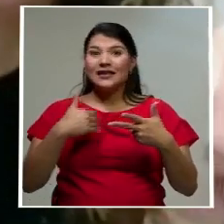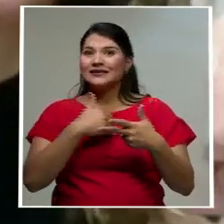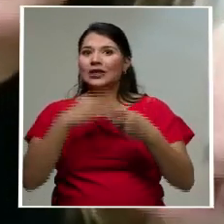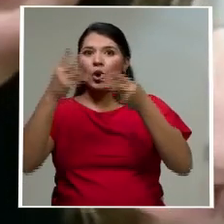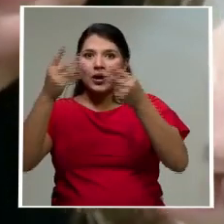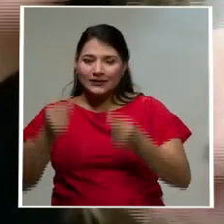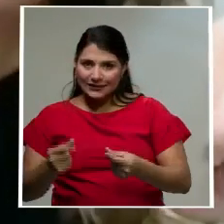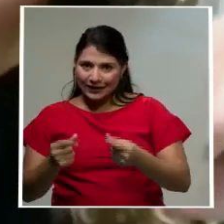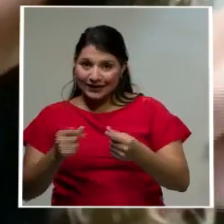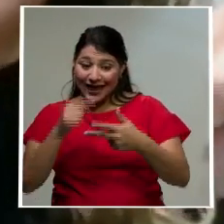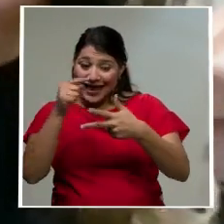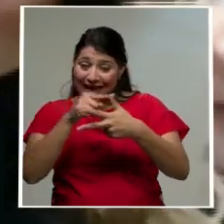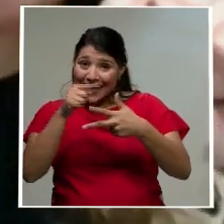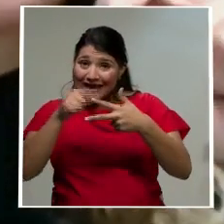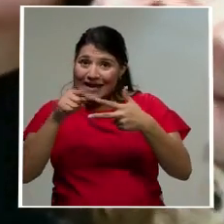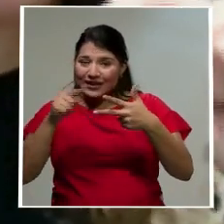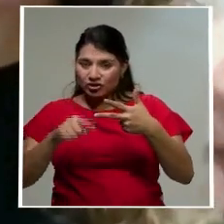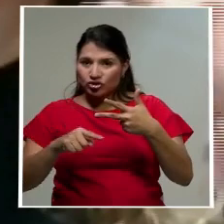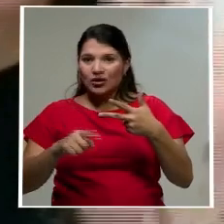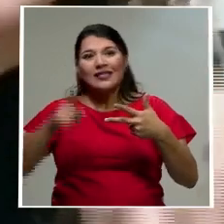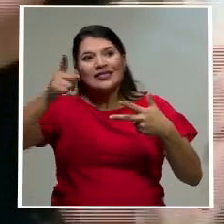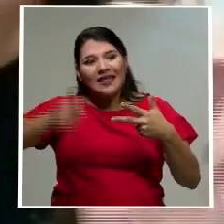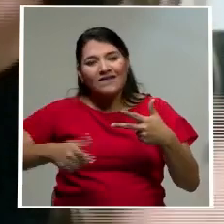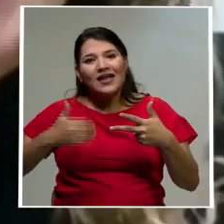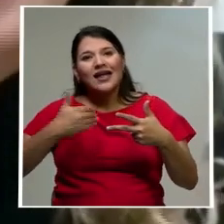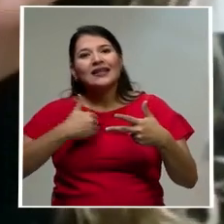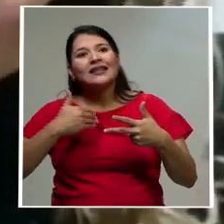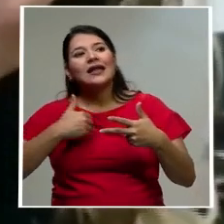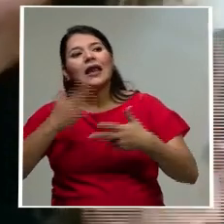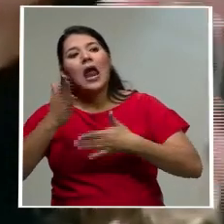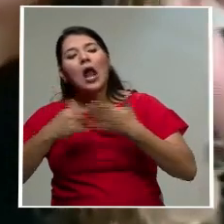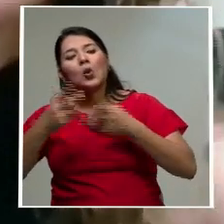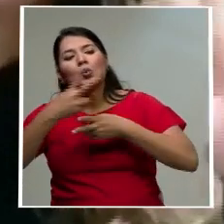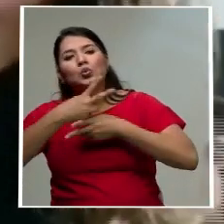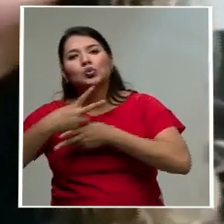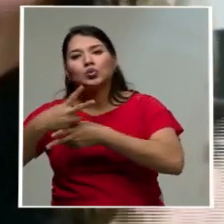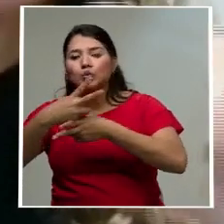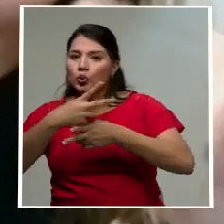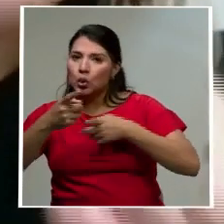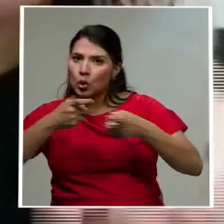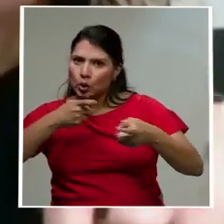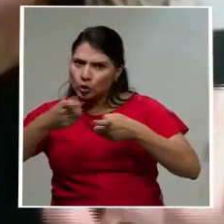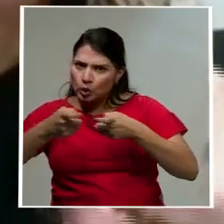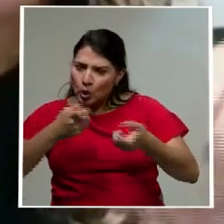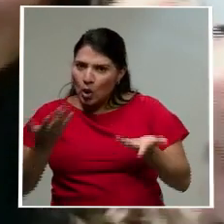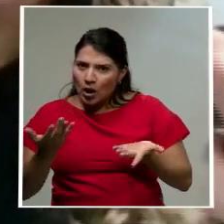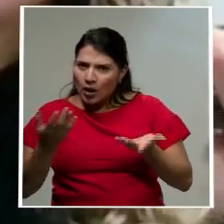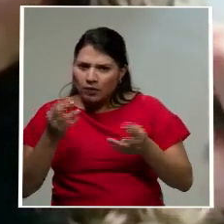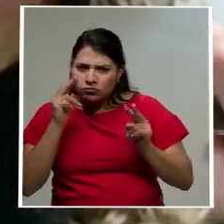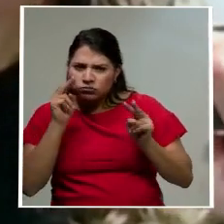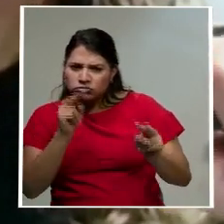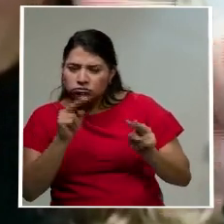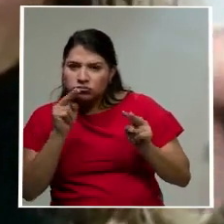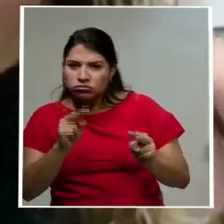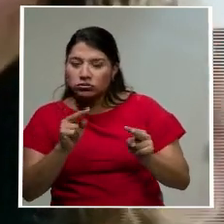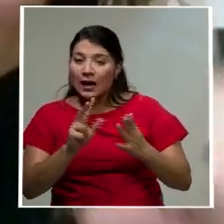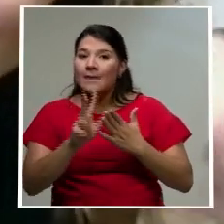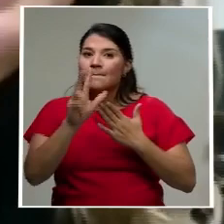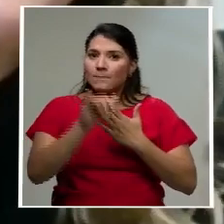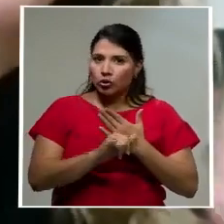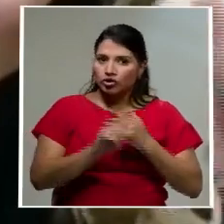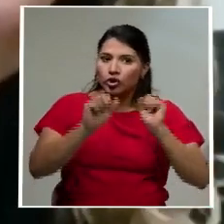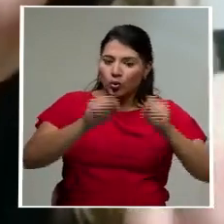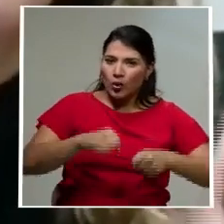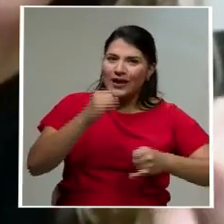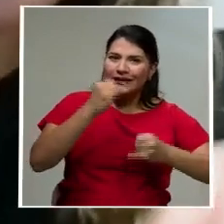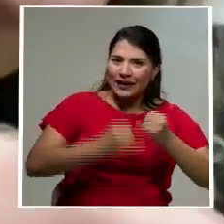que tenía que tener alguna rectoría sobre eso, fiscalizando que esas obras y el destino final